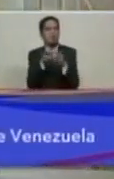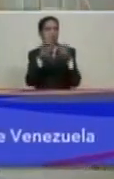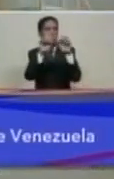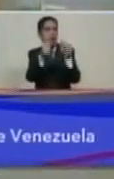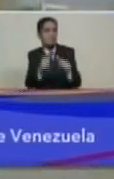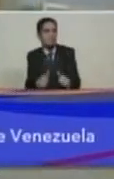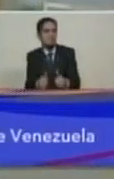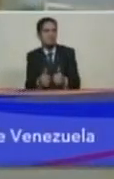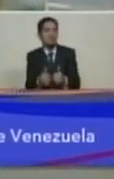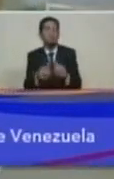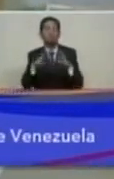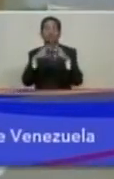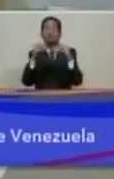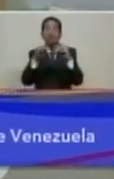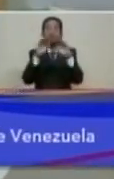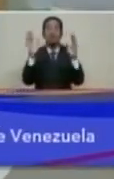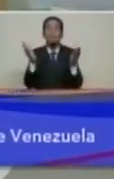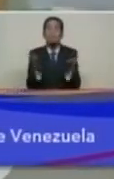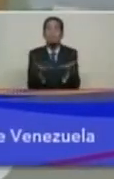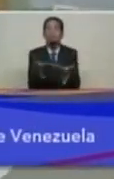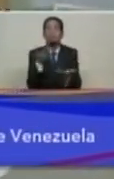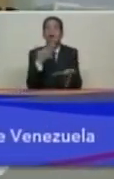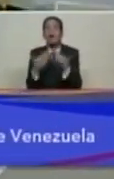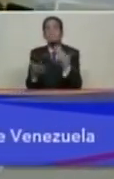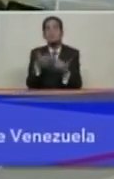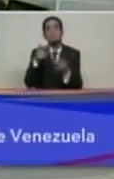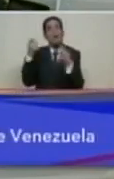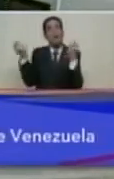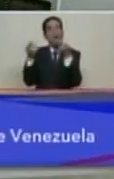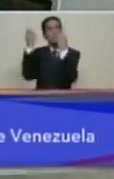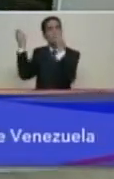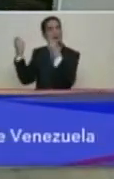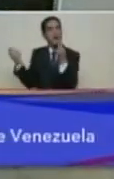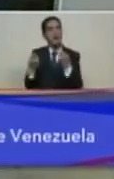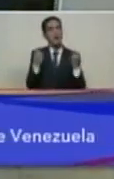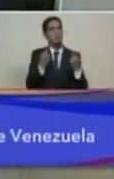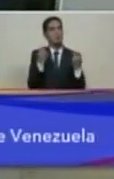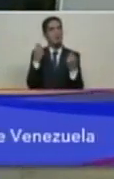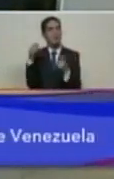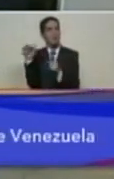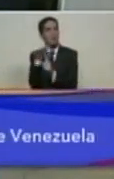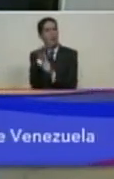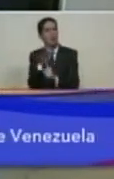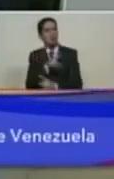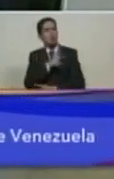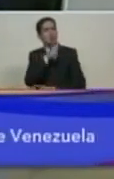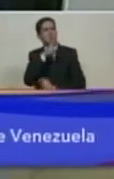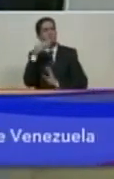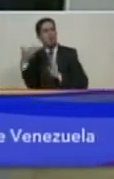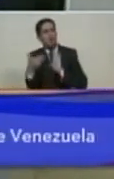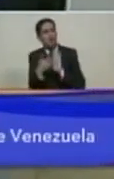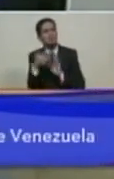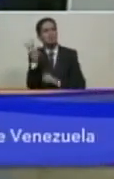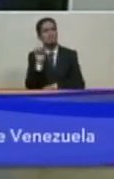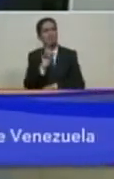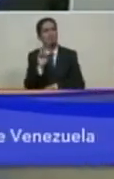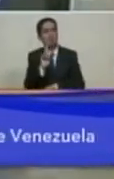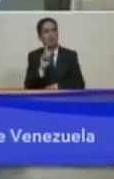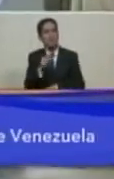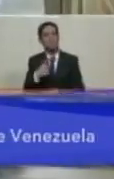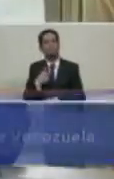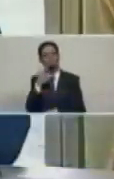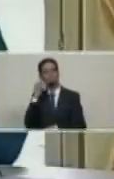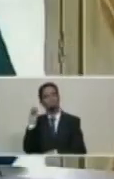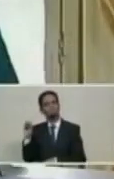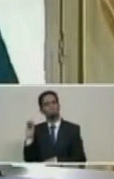Porque en el mundo, a pesar de la campaña brutal, brutal que hay contra Venezuela, yo se lo decía al